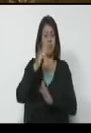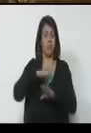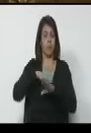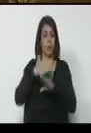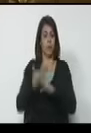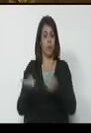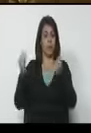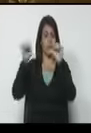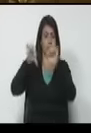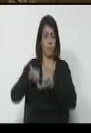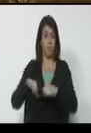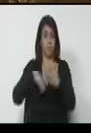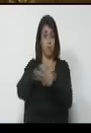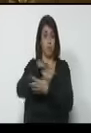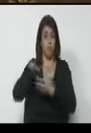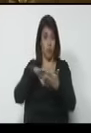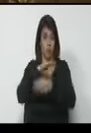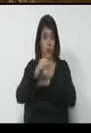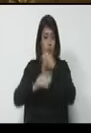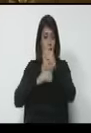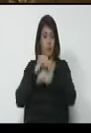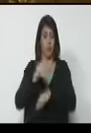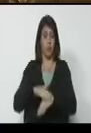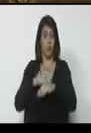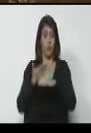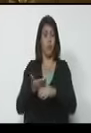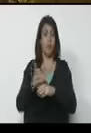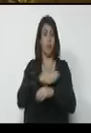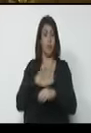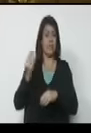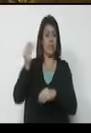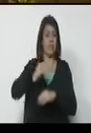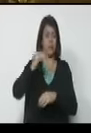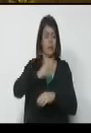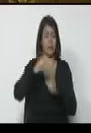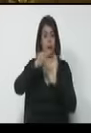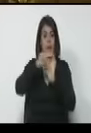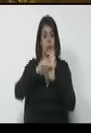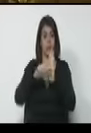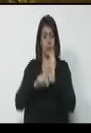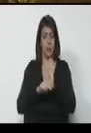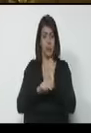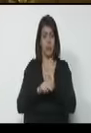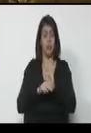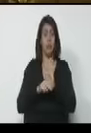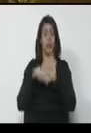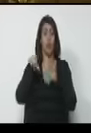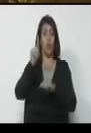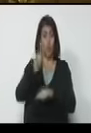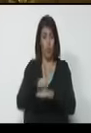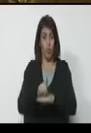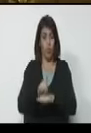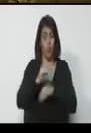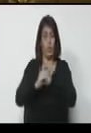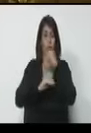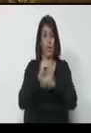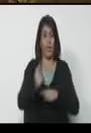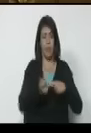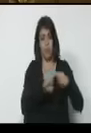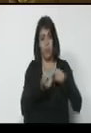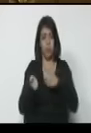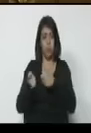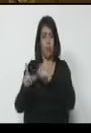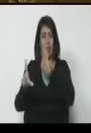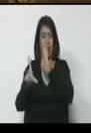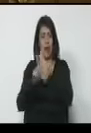efectos devastadores de la crisis provocada por la intensificación de las medidas coercitivas, unilaterales, criminales e